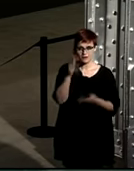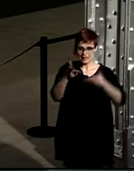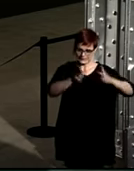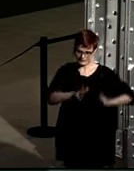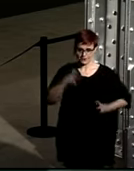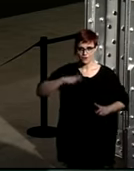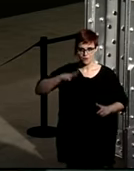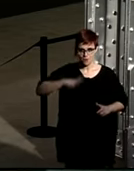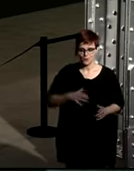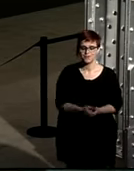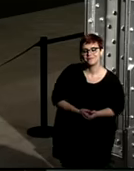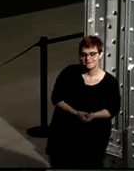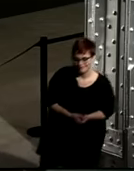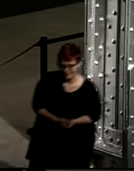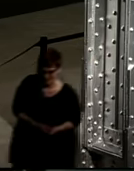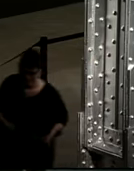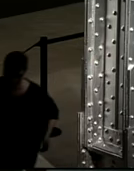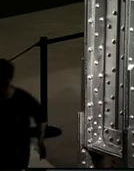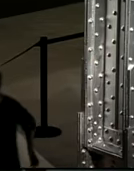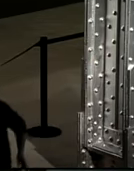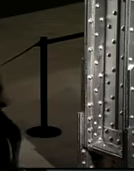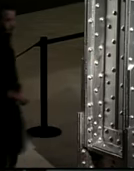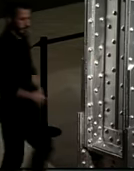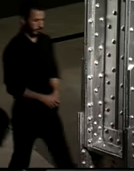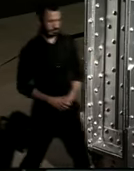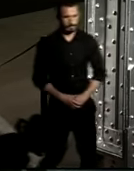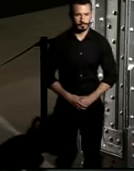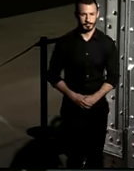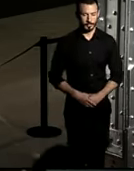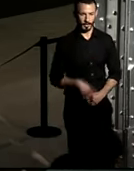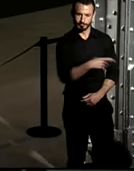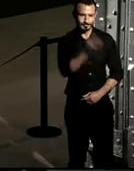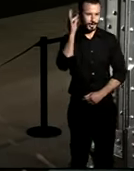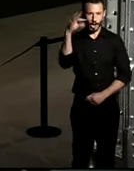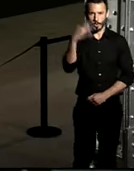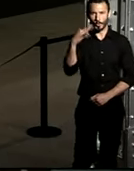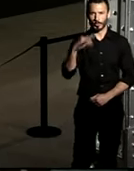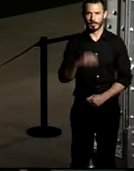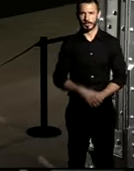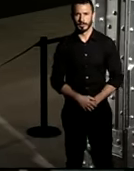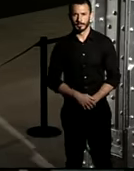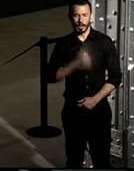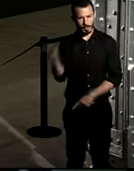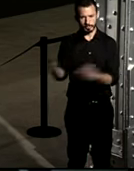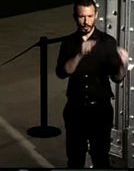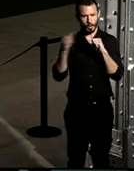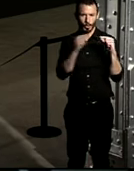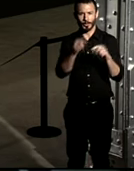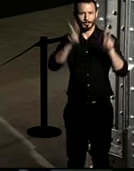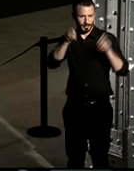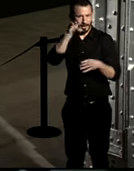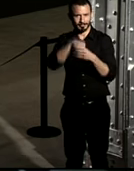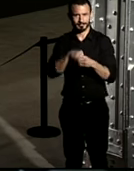Siéntate aquí con nosotros. Bueno, os cuento que Juana Macías es la única chica de 4. Habrá que también comentar. Luego en el coloquio entramos un poquito también en este